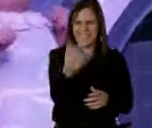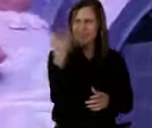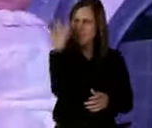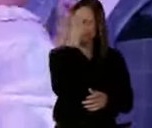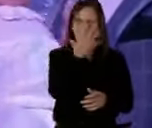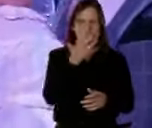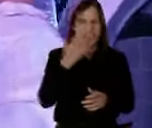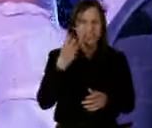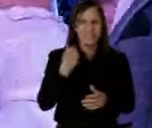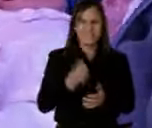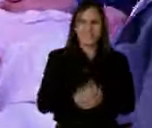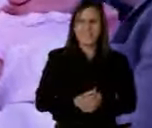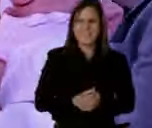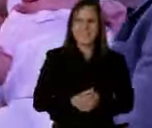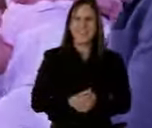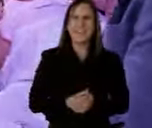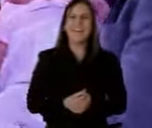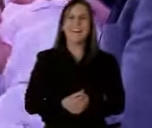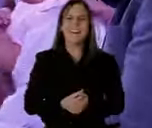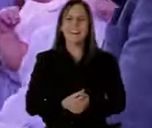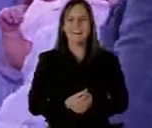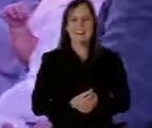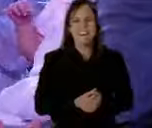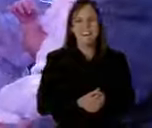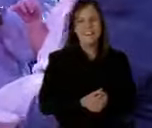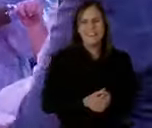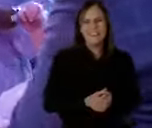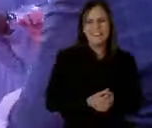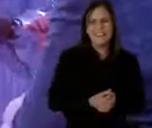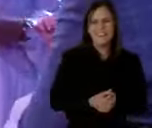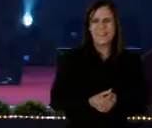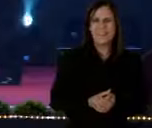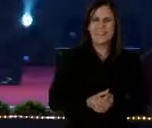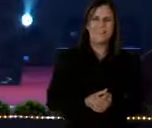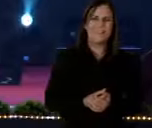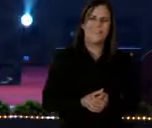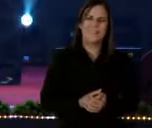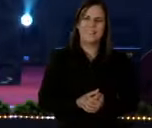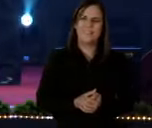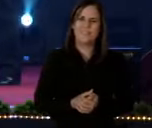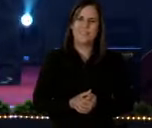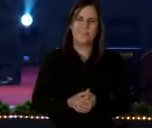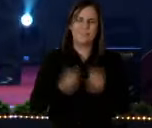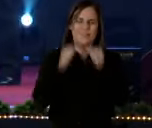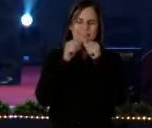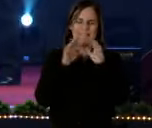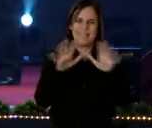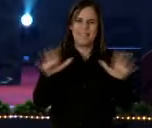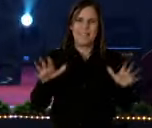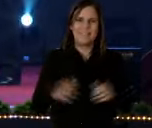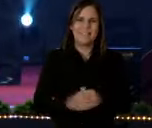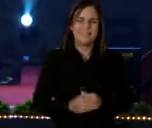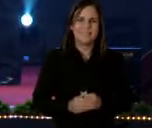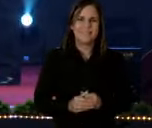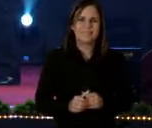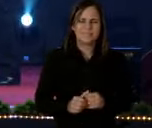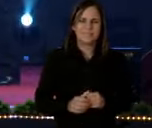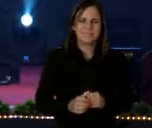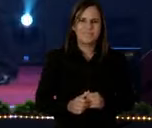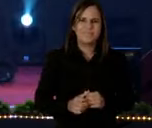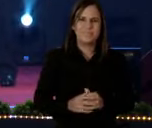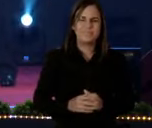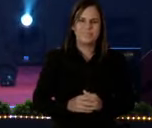No los del pastor y el apóstol, los de los babies. Amén. ¿Esa es tu nieta?